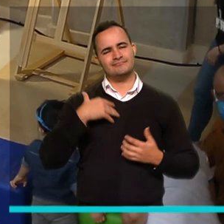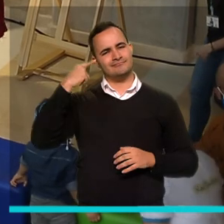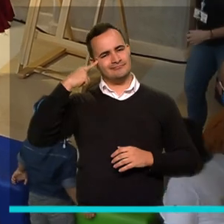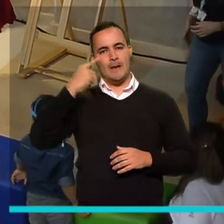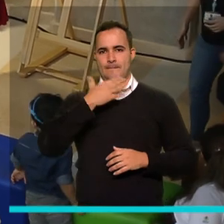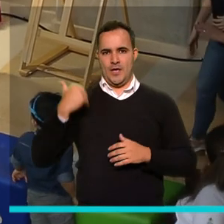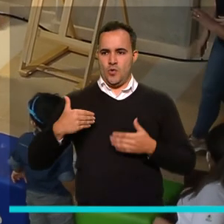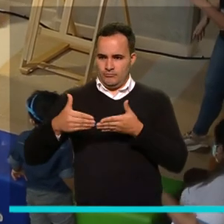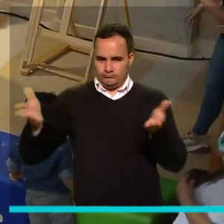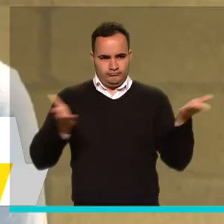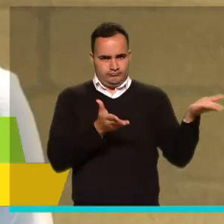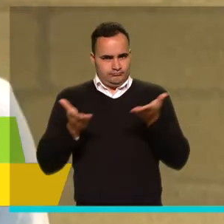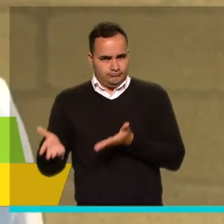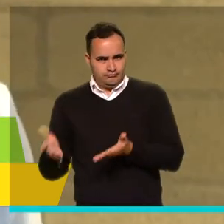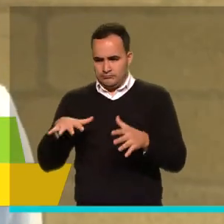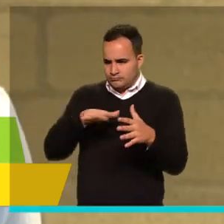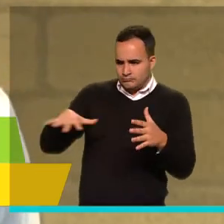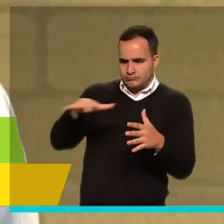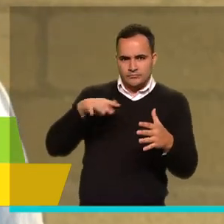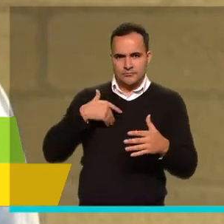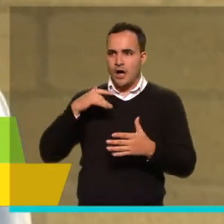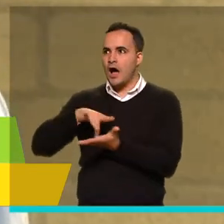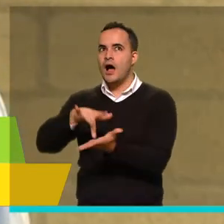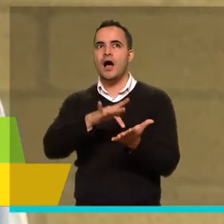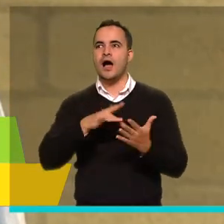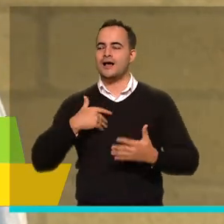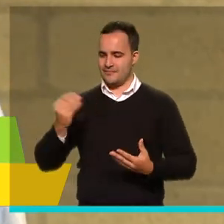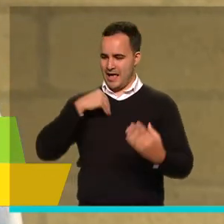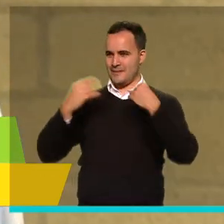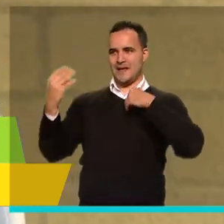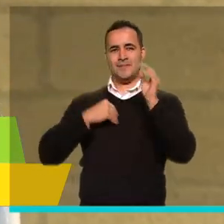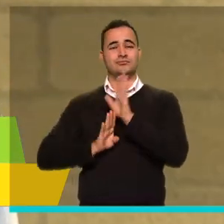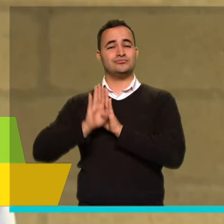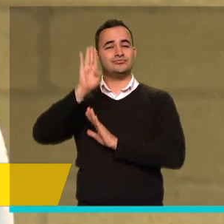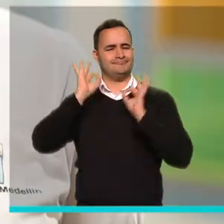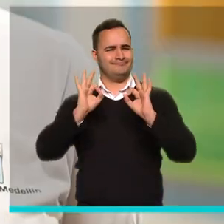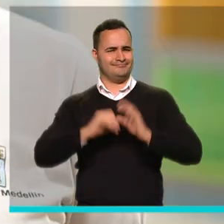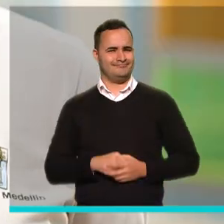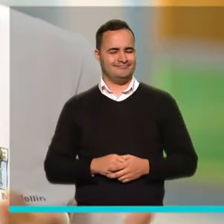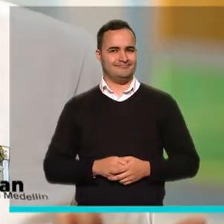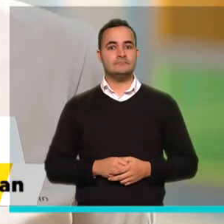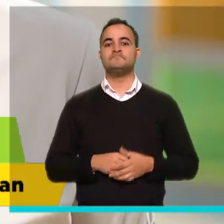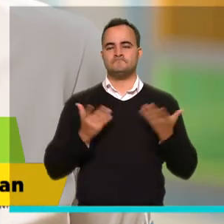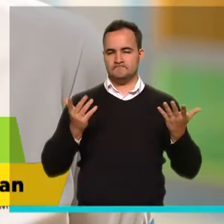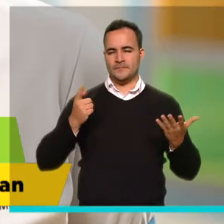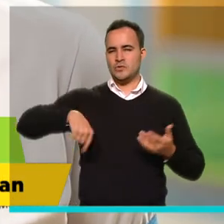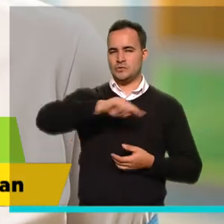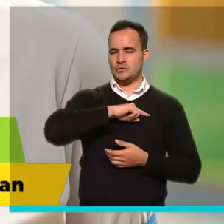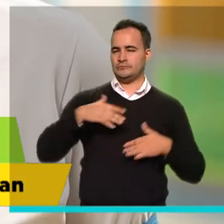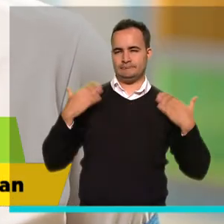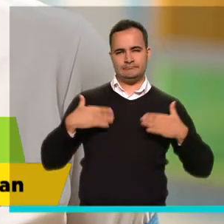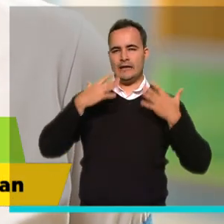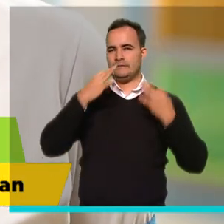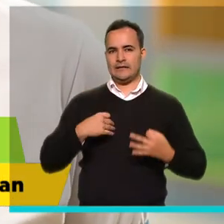darles ambientes que permitan su desarrollo pleno, y eso es lo que estábamos pensando cuando pensamos en este lugar. Vamos a tener la posibilidad de crear